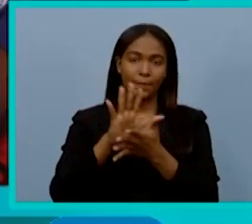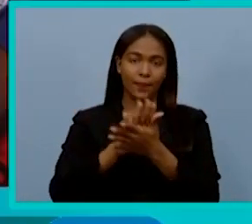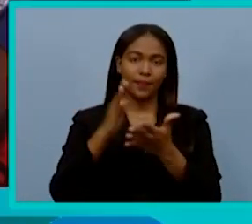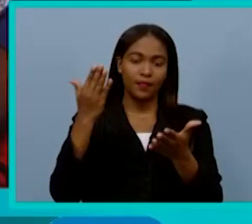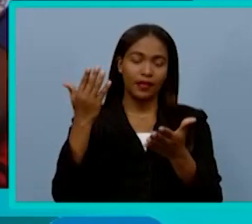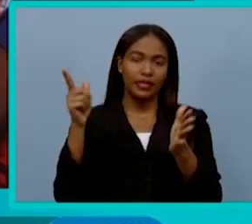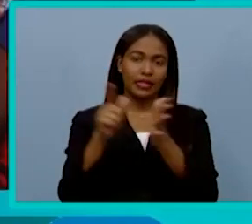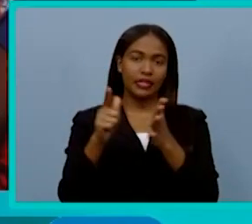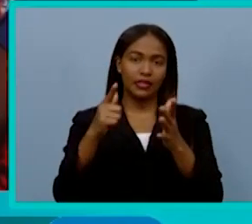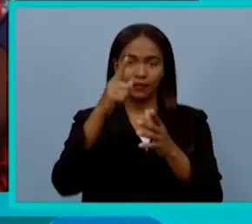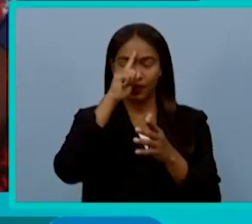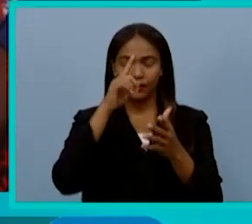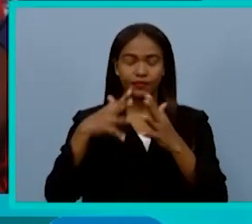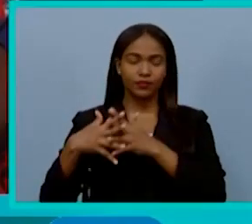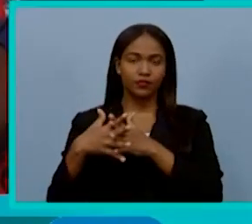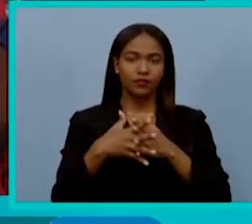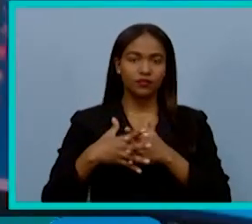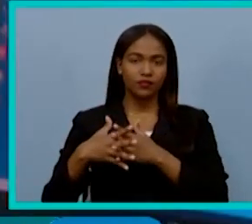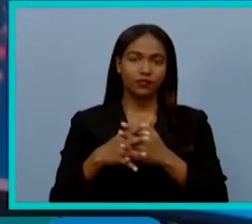Estados Unidos.